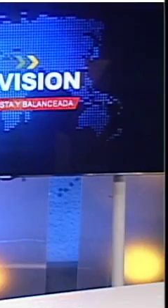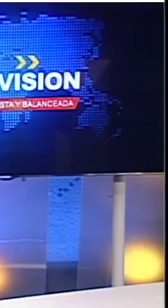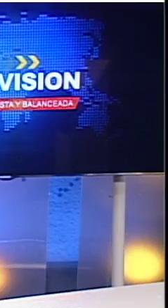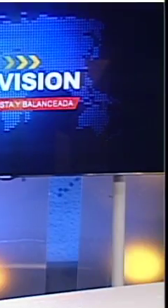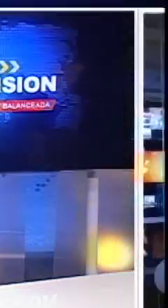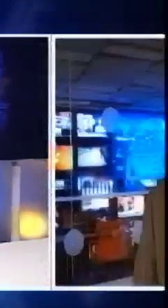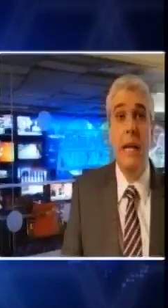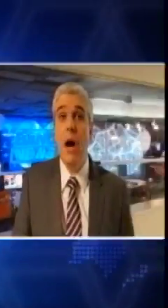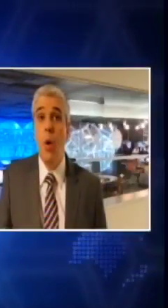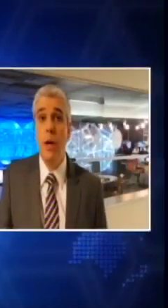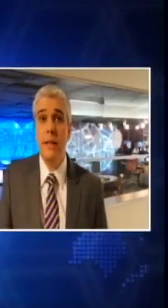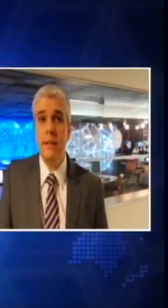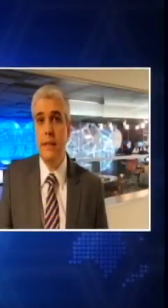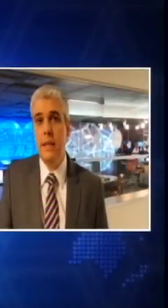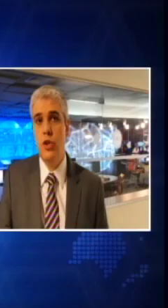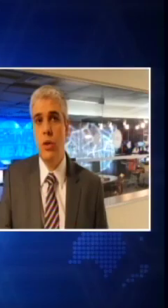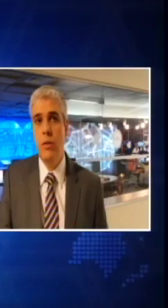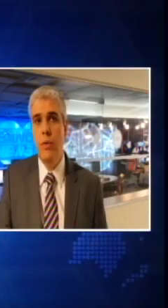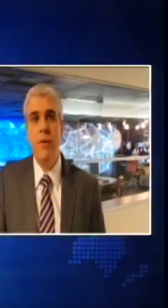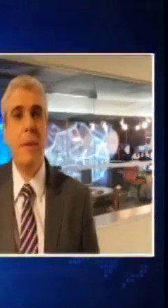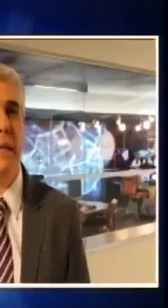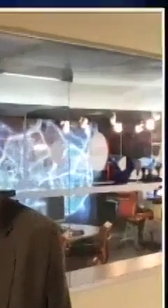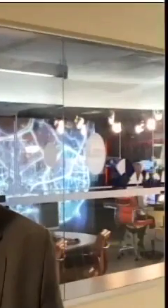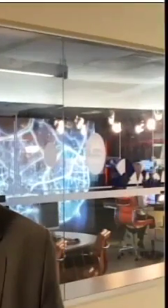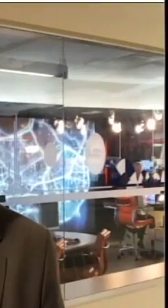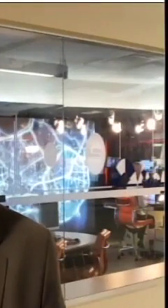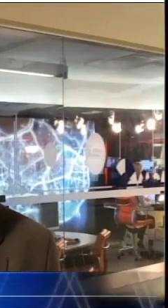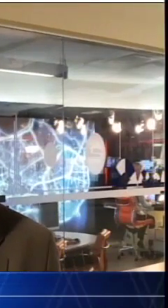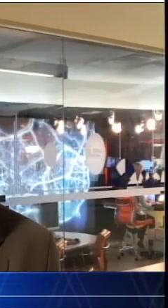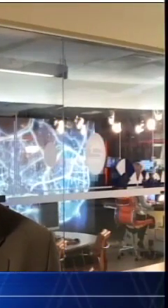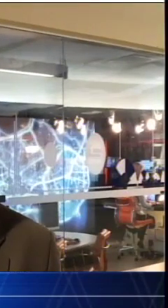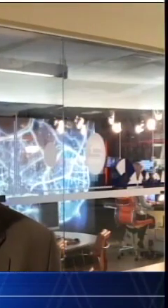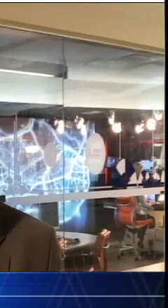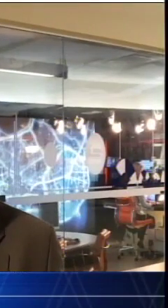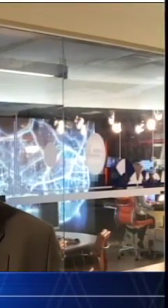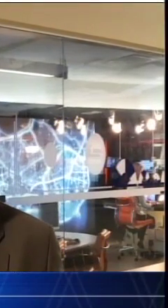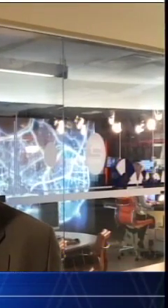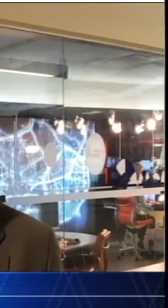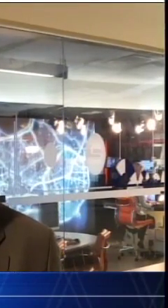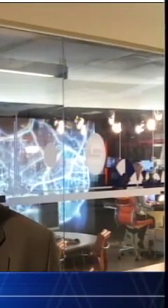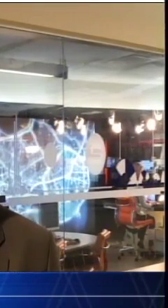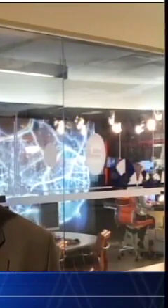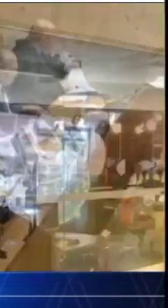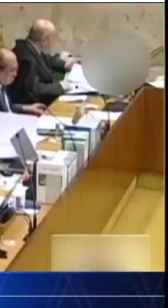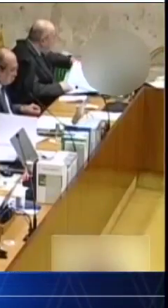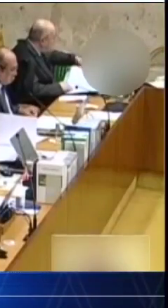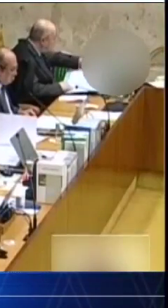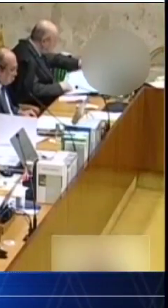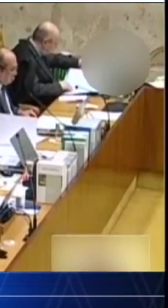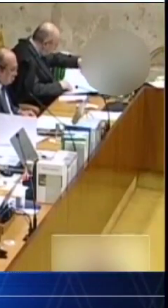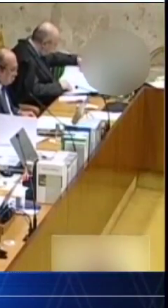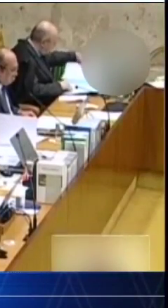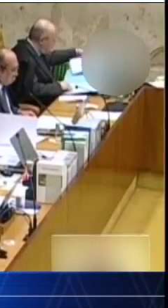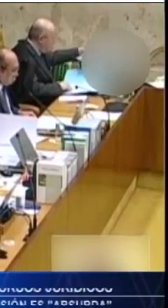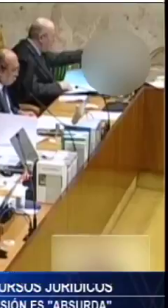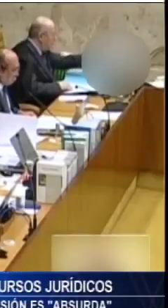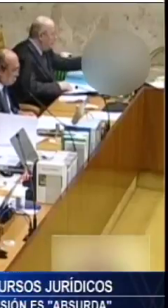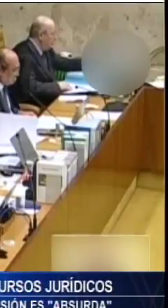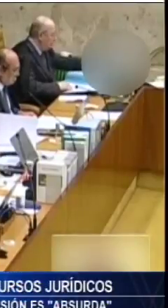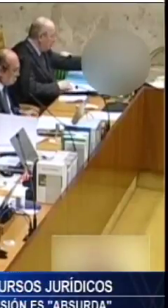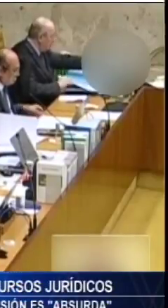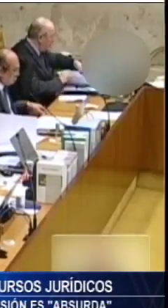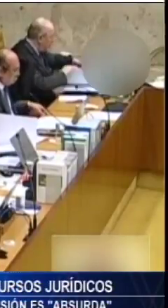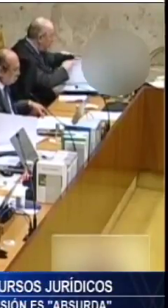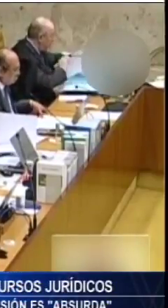Marcelo. La orden de detención fue firmada por Sergio Moro, el juez que condenó al expresidente de Brasil en primera